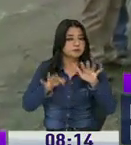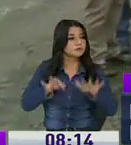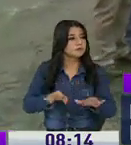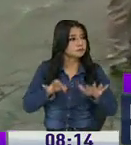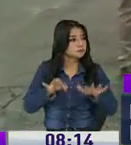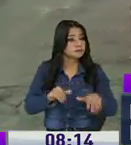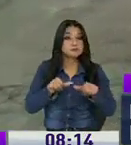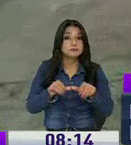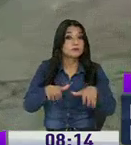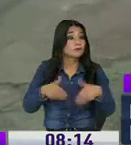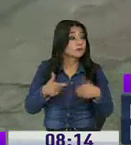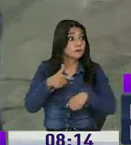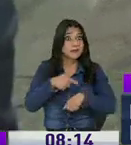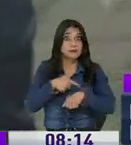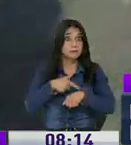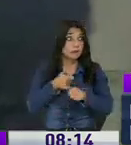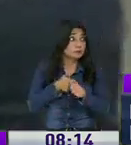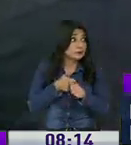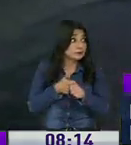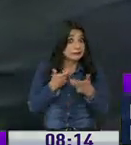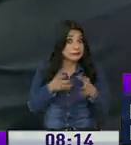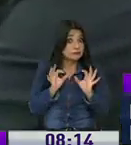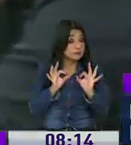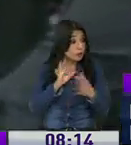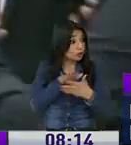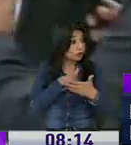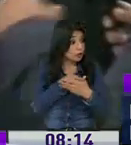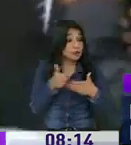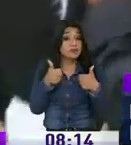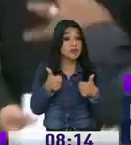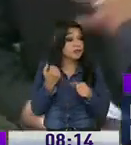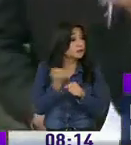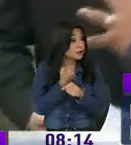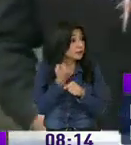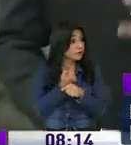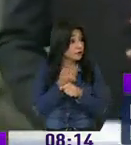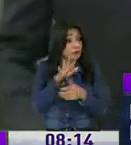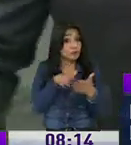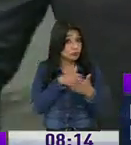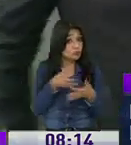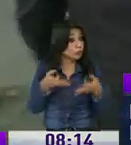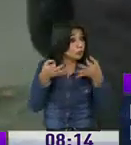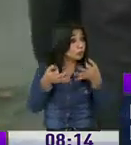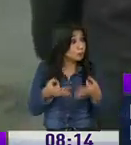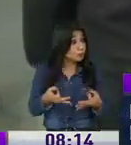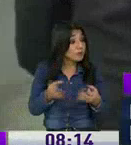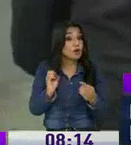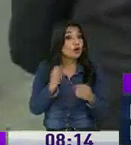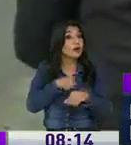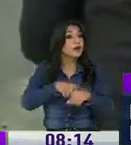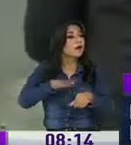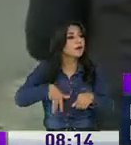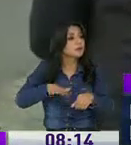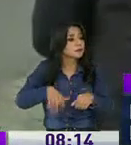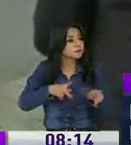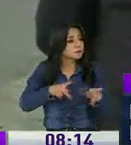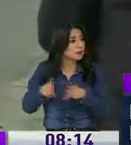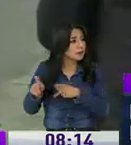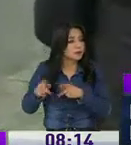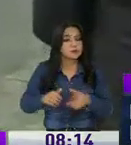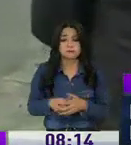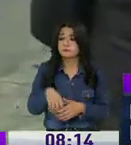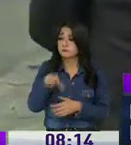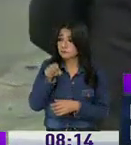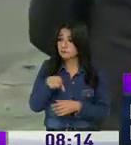8 meses, ¿los tiempos están acompañando a los trabajos? ¿Van en el cronograma de acuerdo a lo que está planificado?